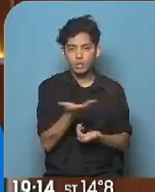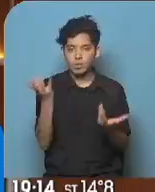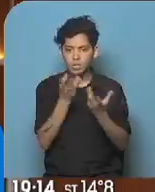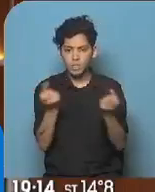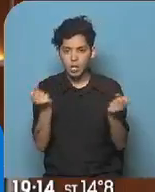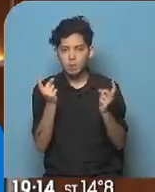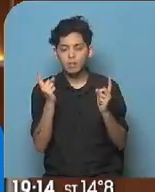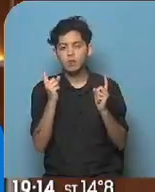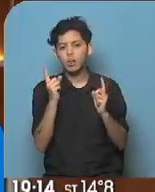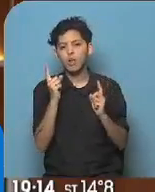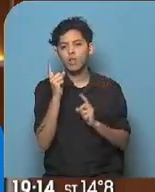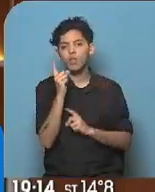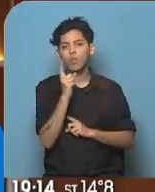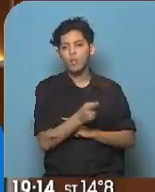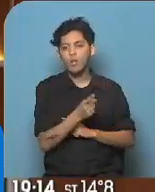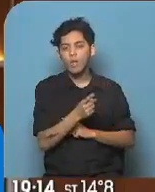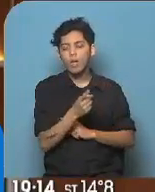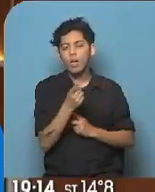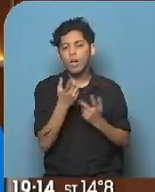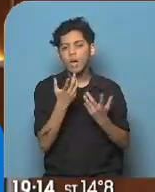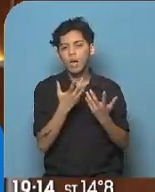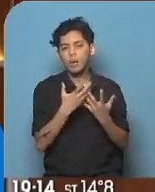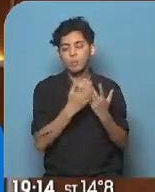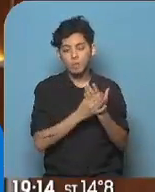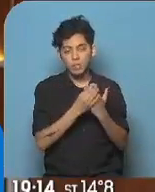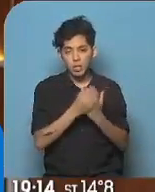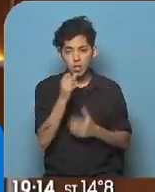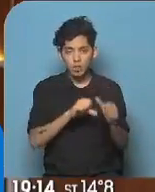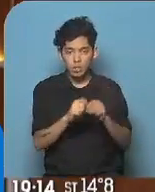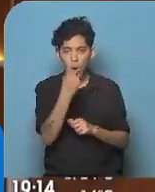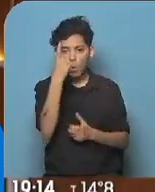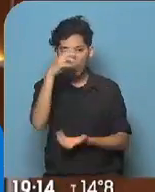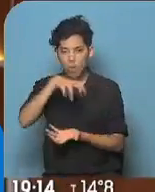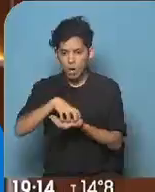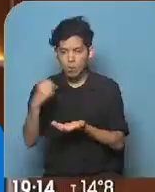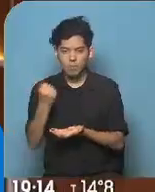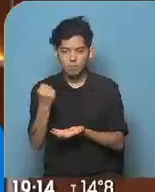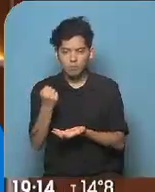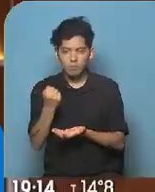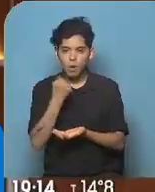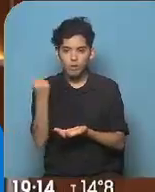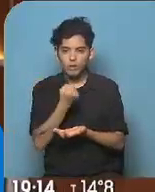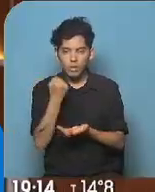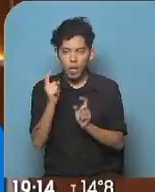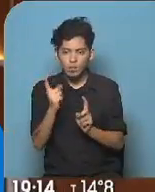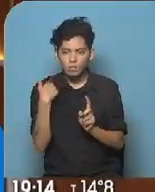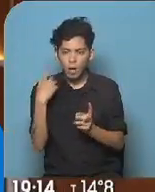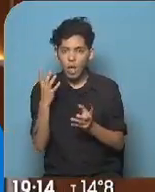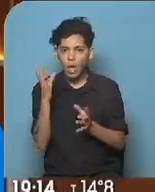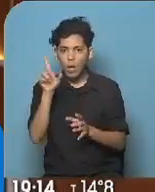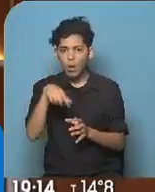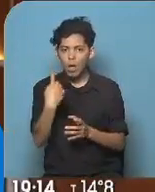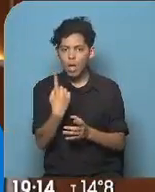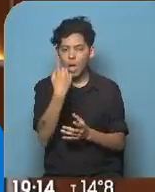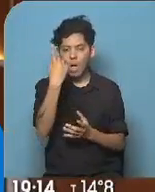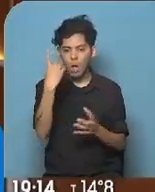de el ministerio de ciencia que vos sabes que es uno de los elementos para dinamizar una sociedad